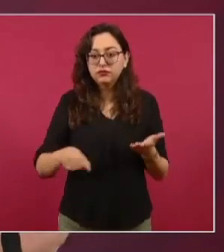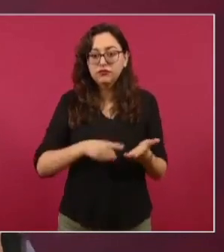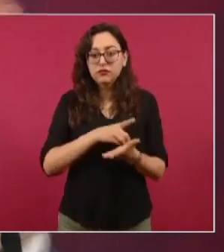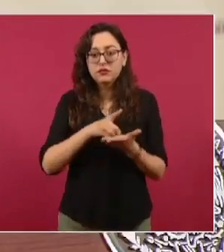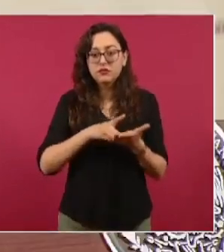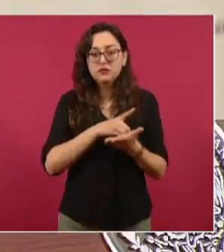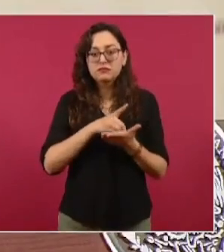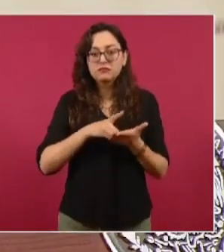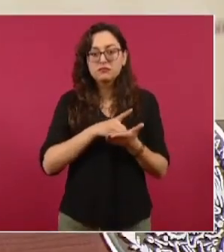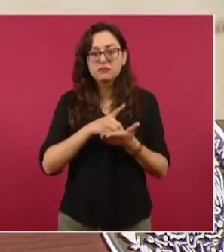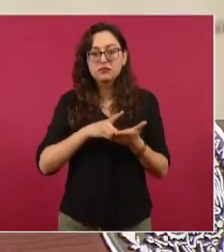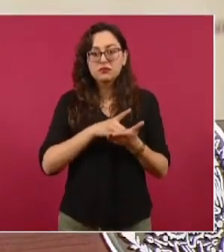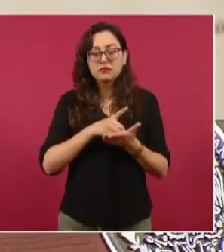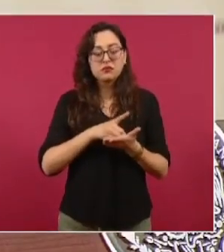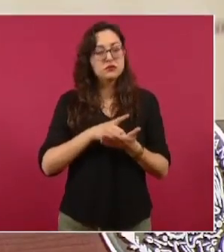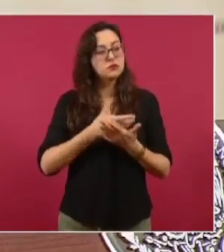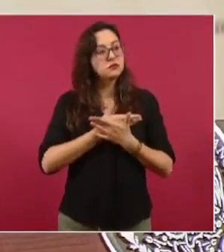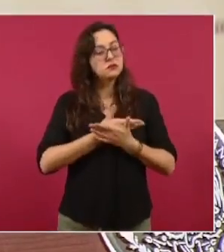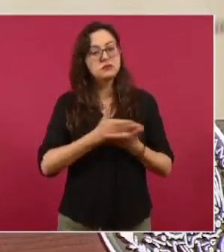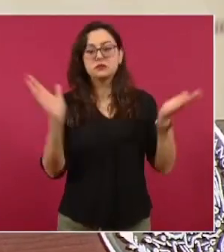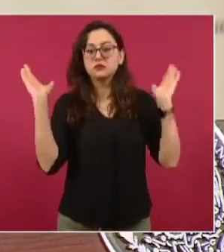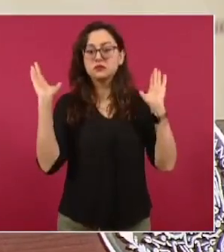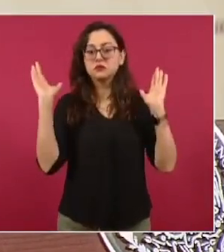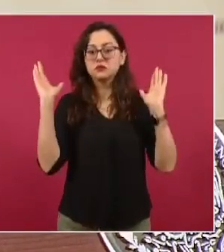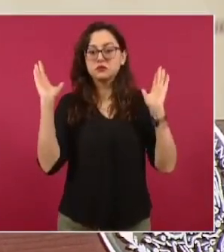allá no hay narcotraficante